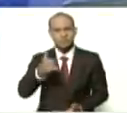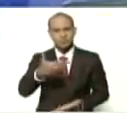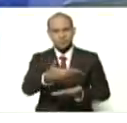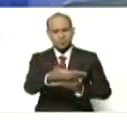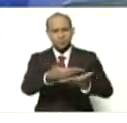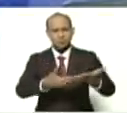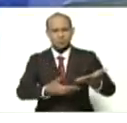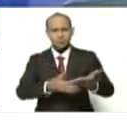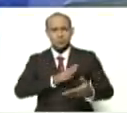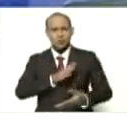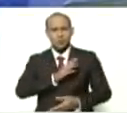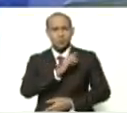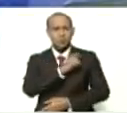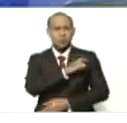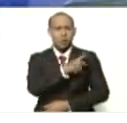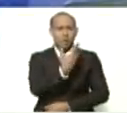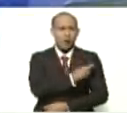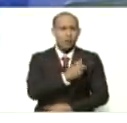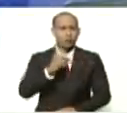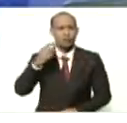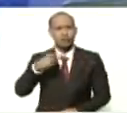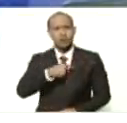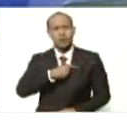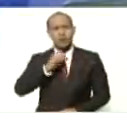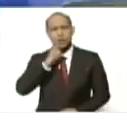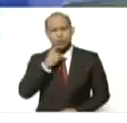la vacuna rusa la vacuna china